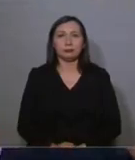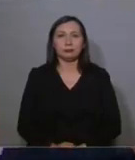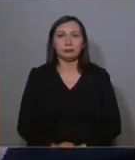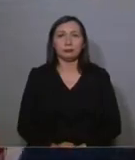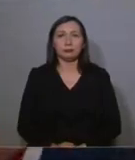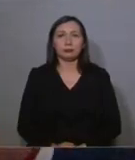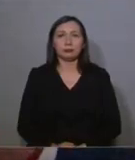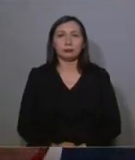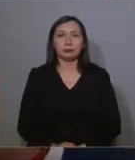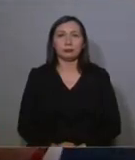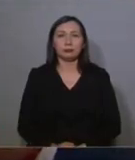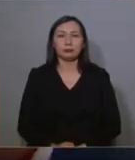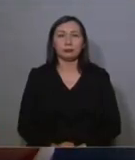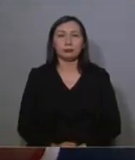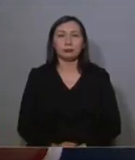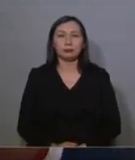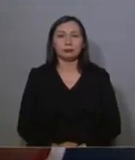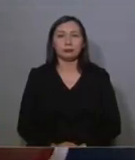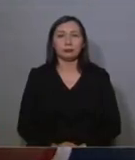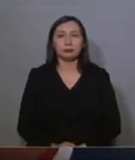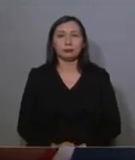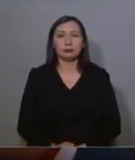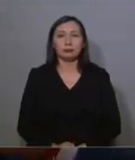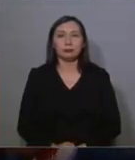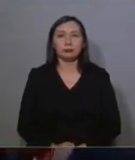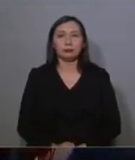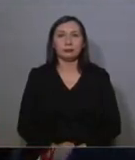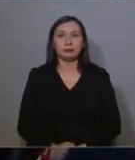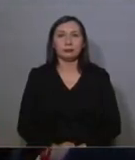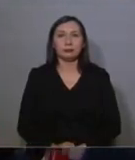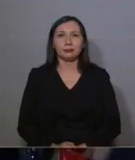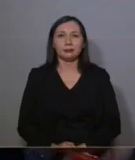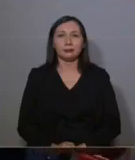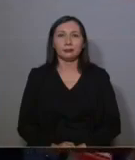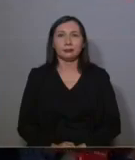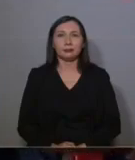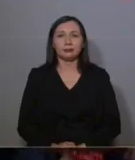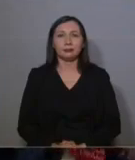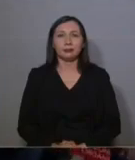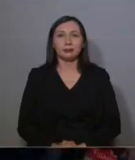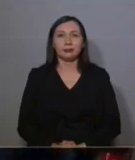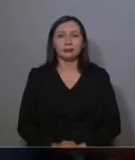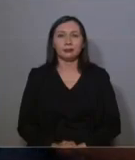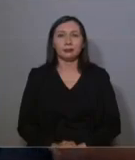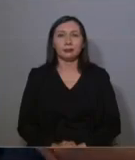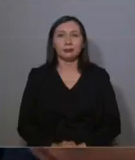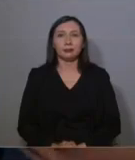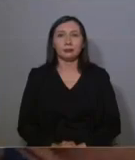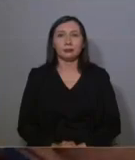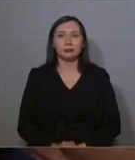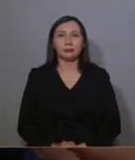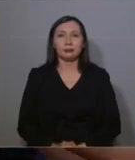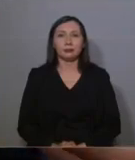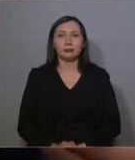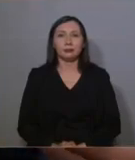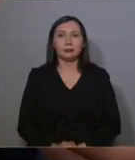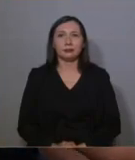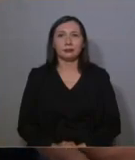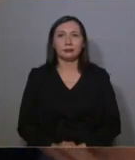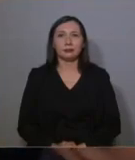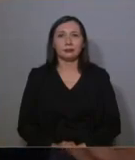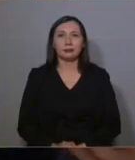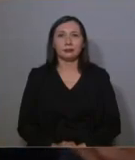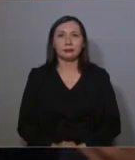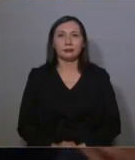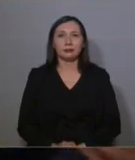podría pasar que algún juez que revise esos casos, al no contar ya con esta invocación por parte del Ministerio del Interior, que es el único